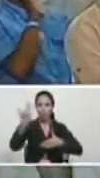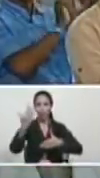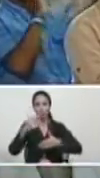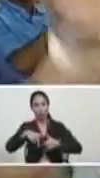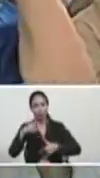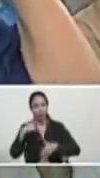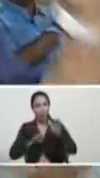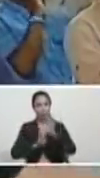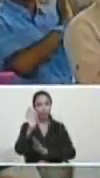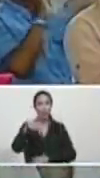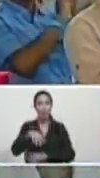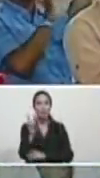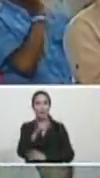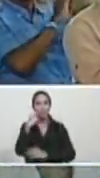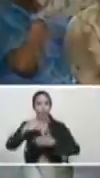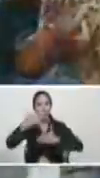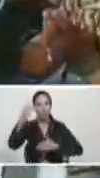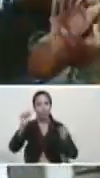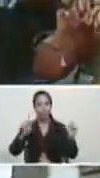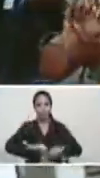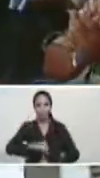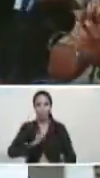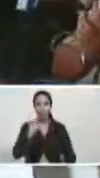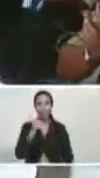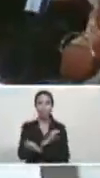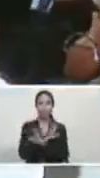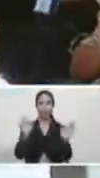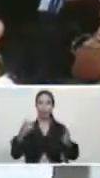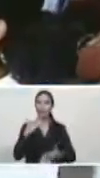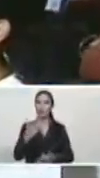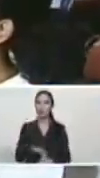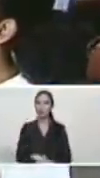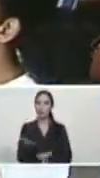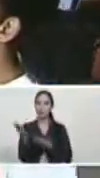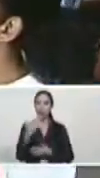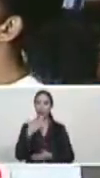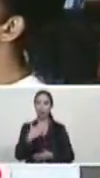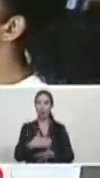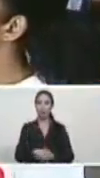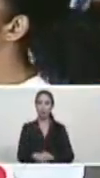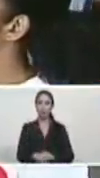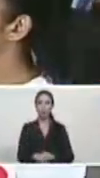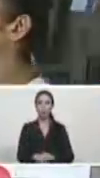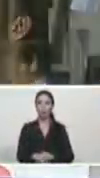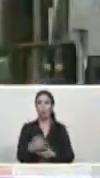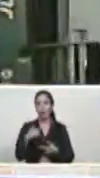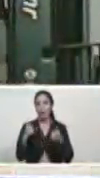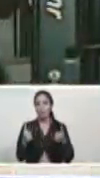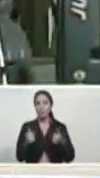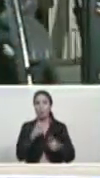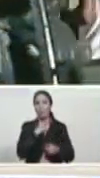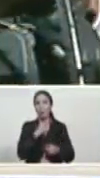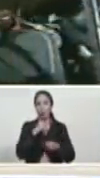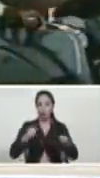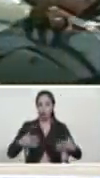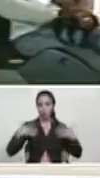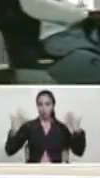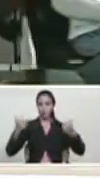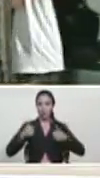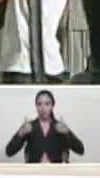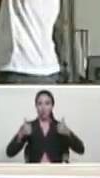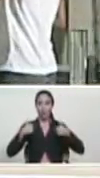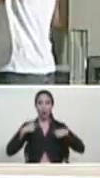sí queremos, Venezuela sí podemos. Y muy agradecido, Jesús. Me gusta tu espíritu y la fuerza con que